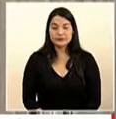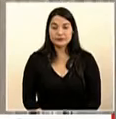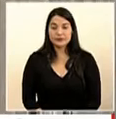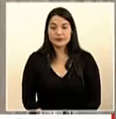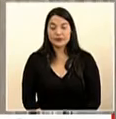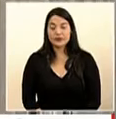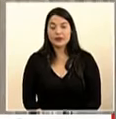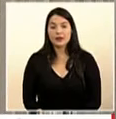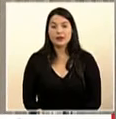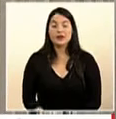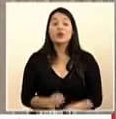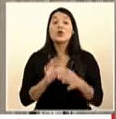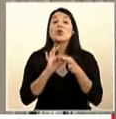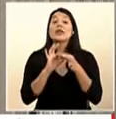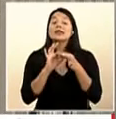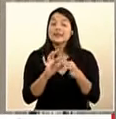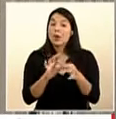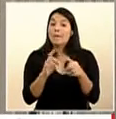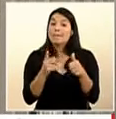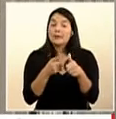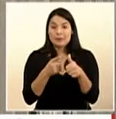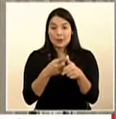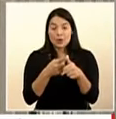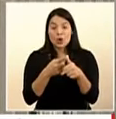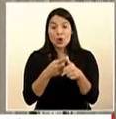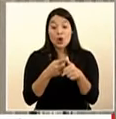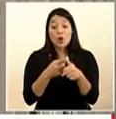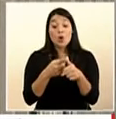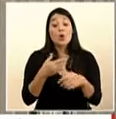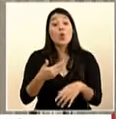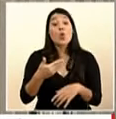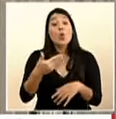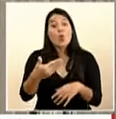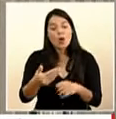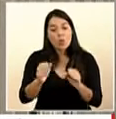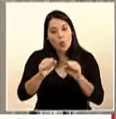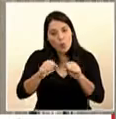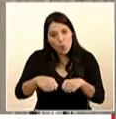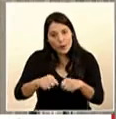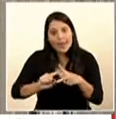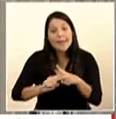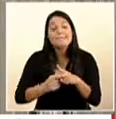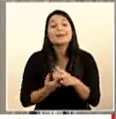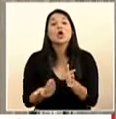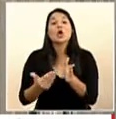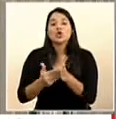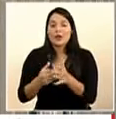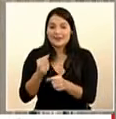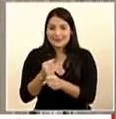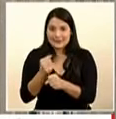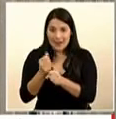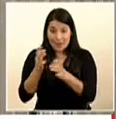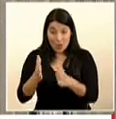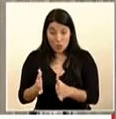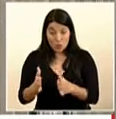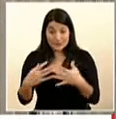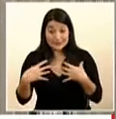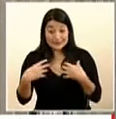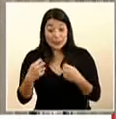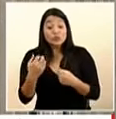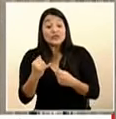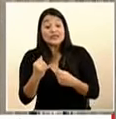el tema de primero de cuando pueden regresar a trabajar funcionarios de la salud se siguen los